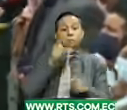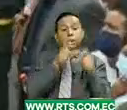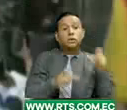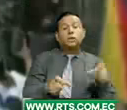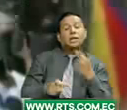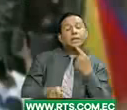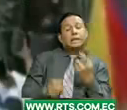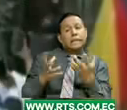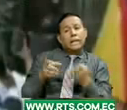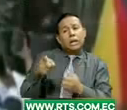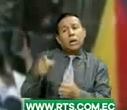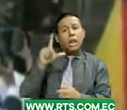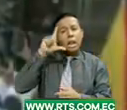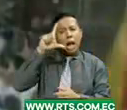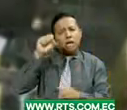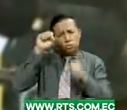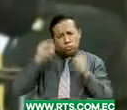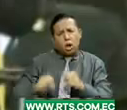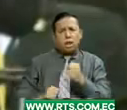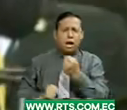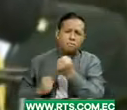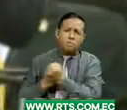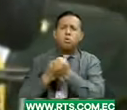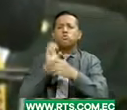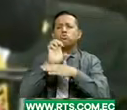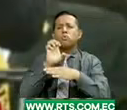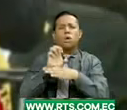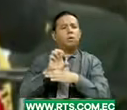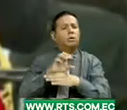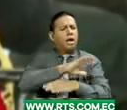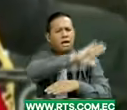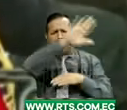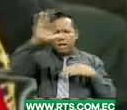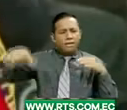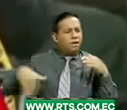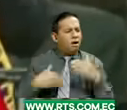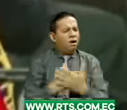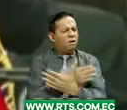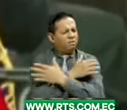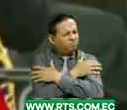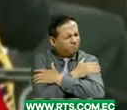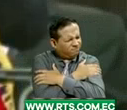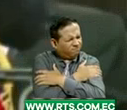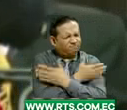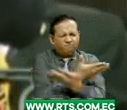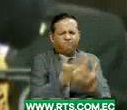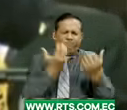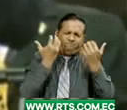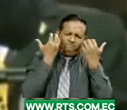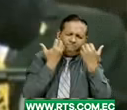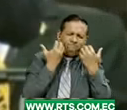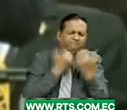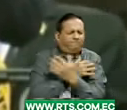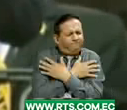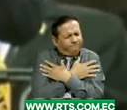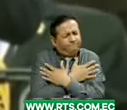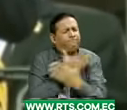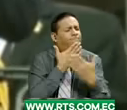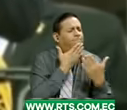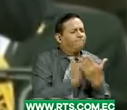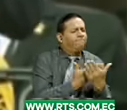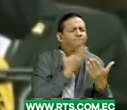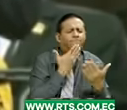4 años. Un abrazo para todos. Un abrazo lleno de cariño, gratitud